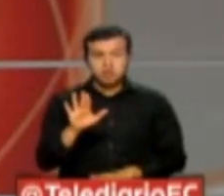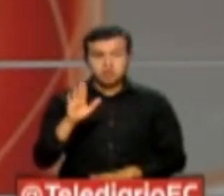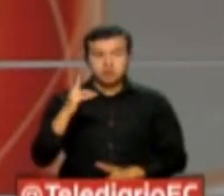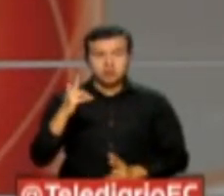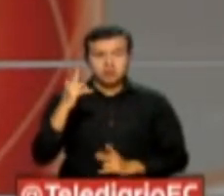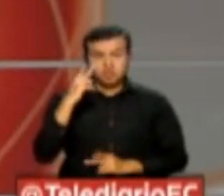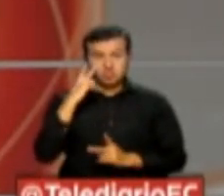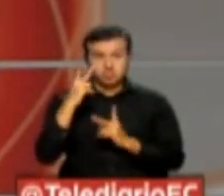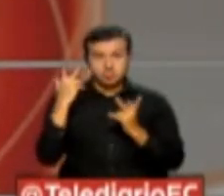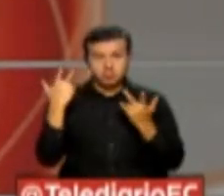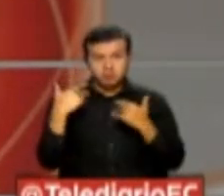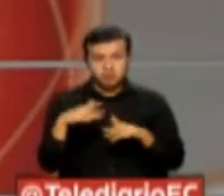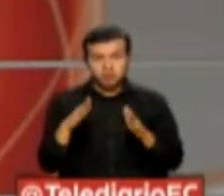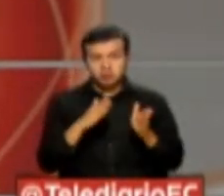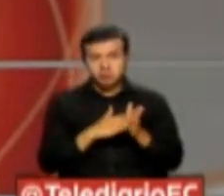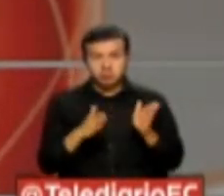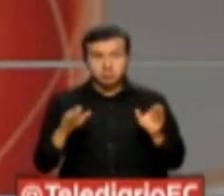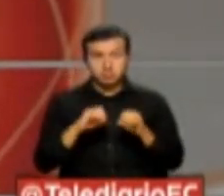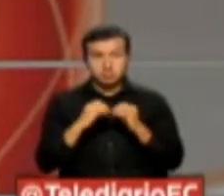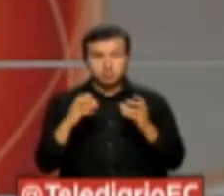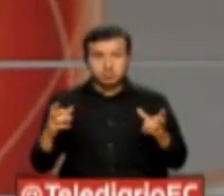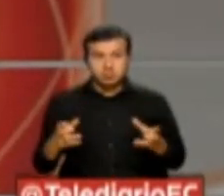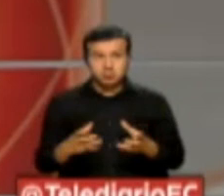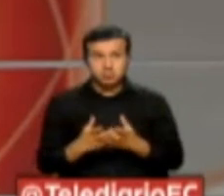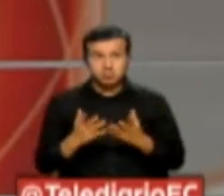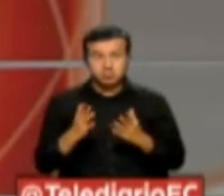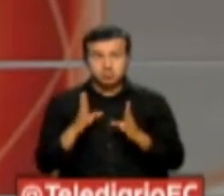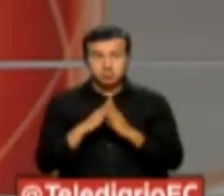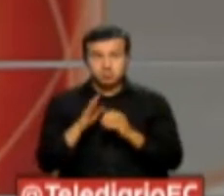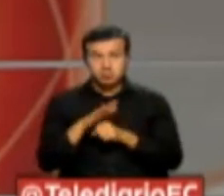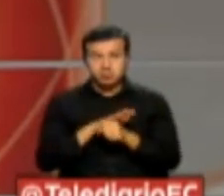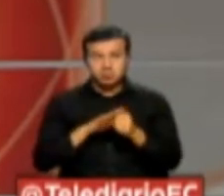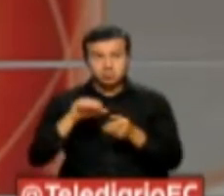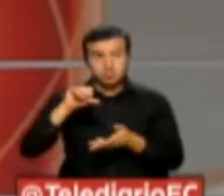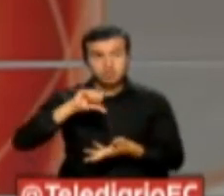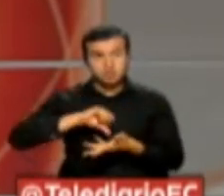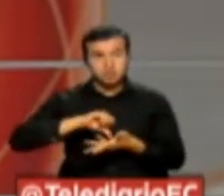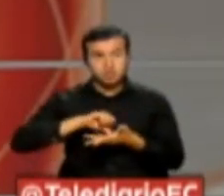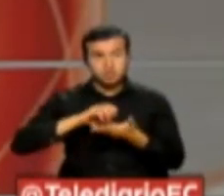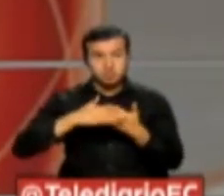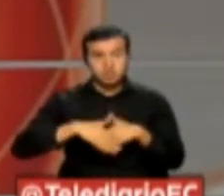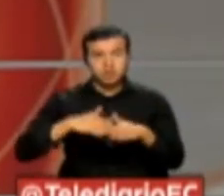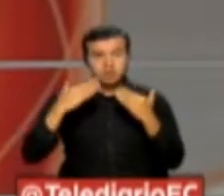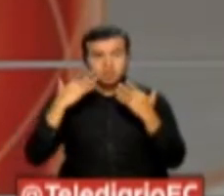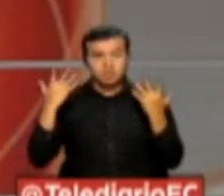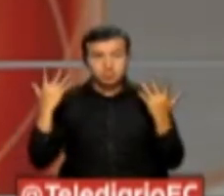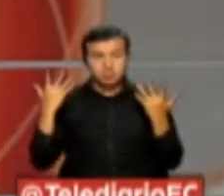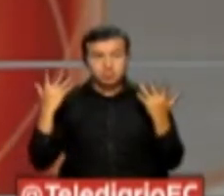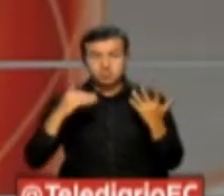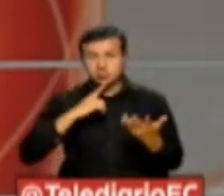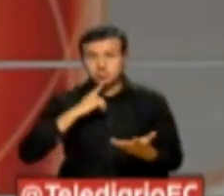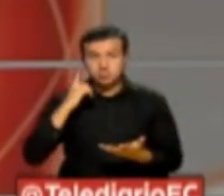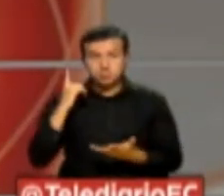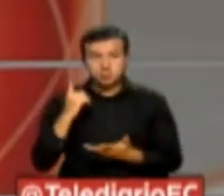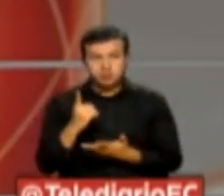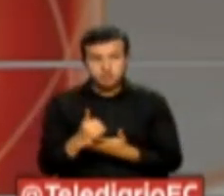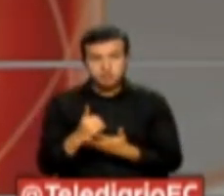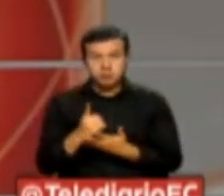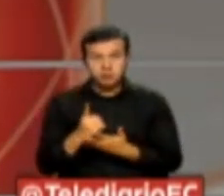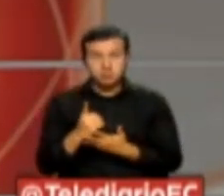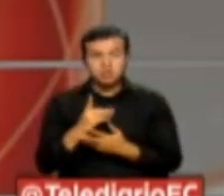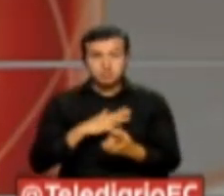guardias agredidos en la organización La Cumbre de las Cumbres de la ciudad de Guayaquil. Pero por supuesto lo haremos también